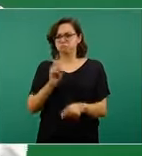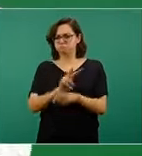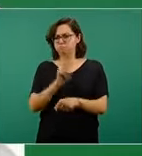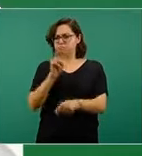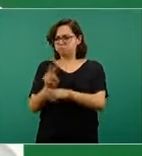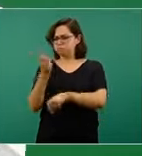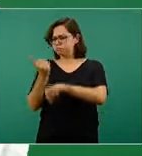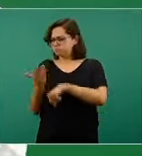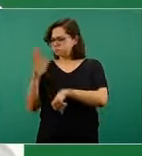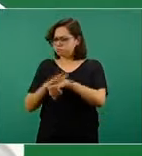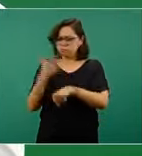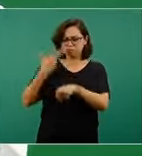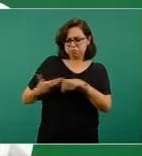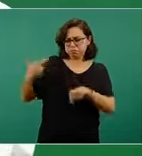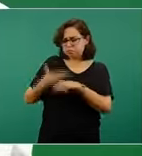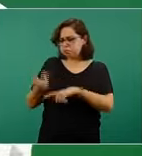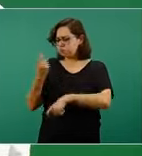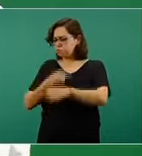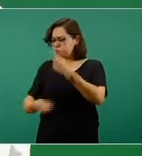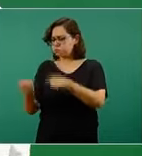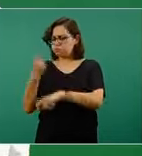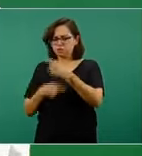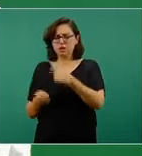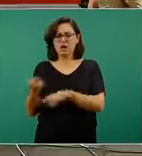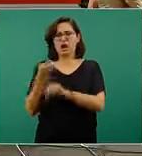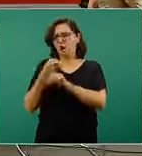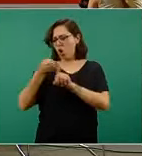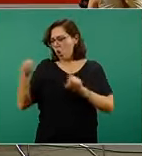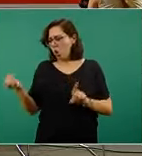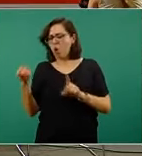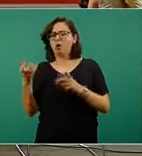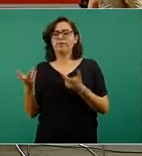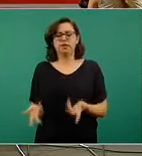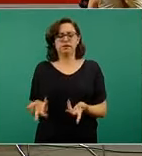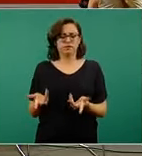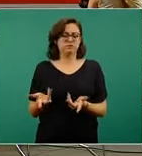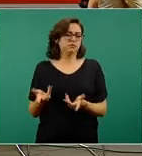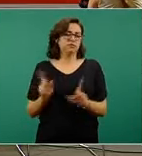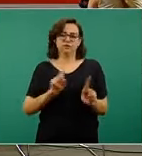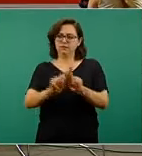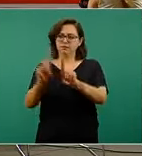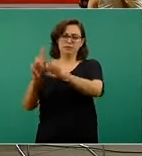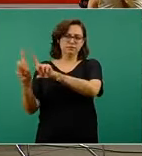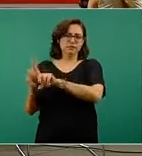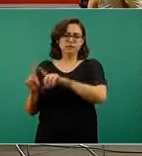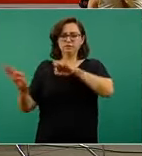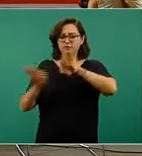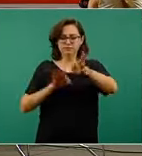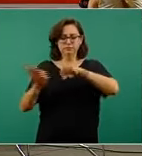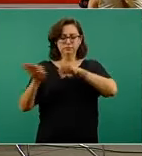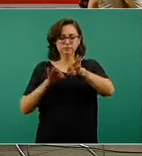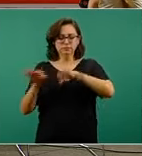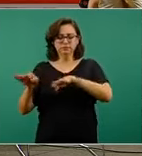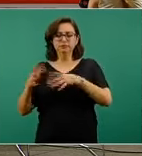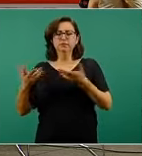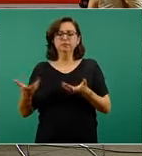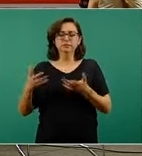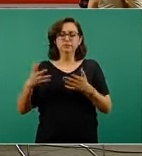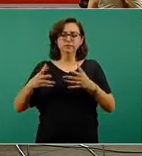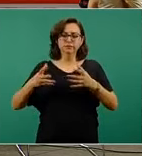monitorean, administran, le dan seguimiento, organizan el desempeño del Sistema Nacional de Salud en una unidad